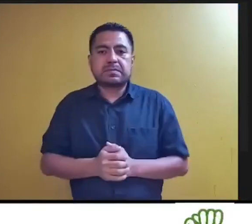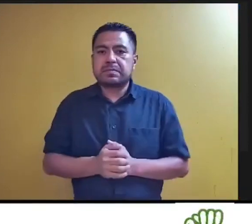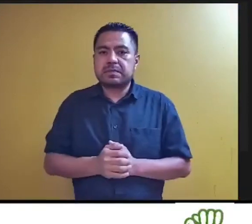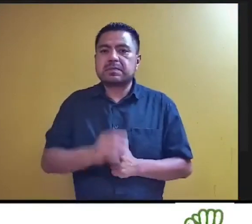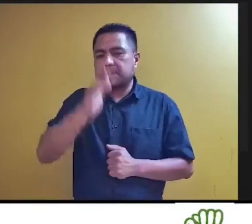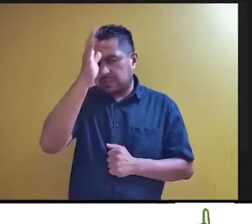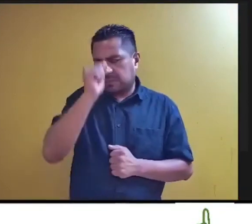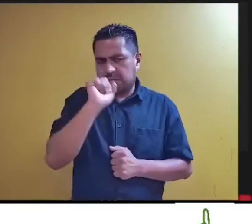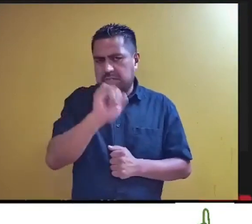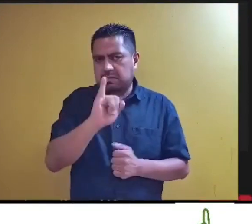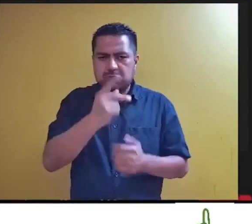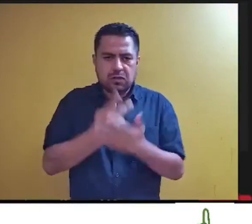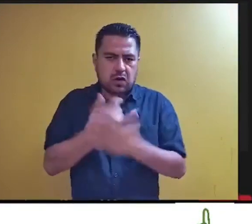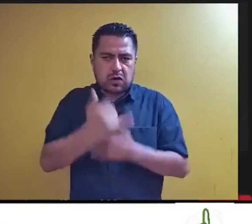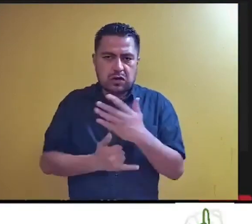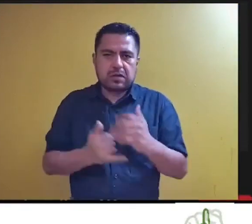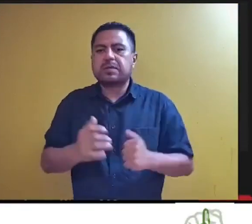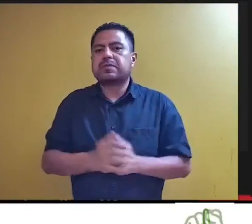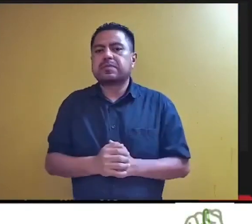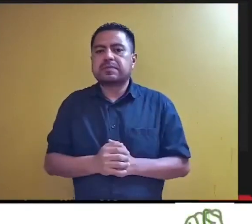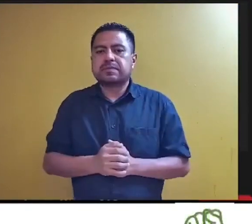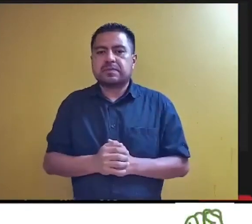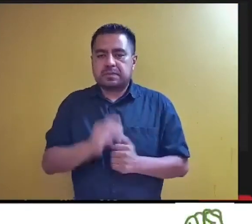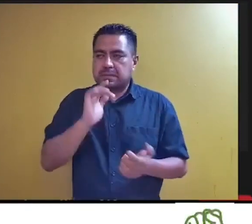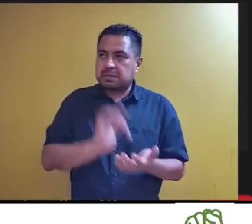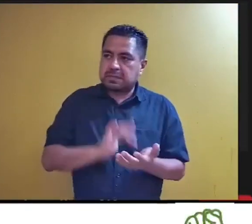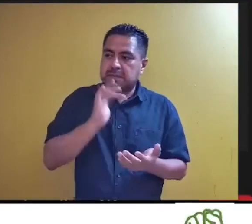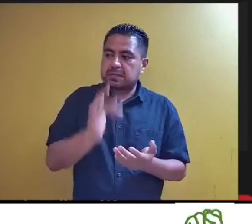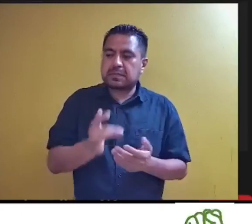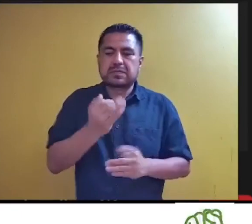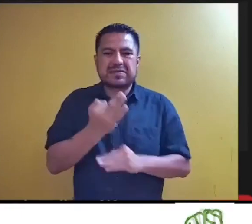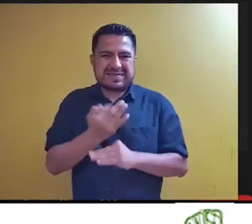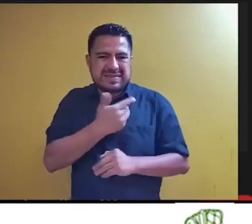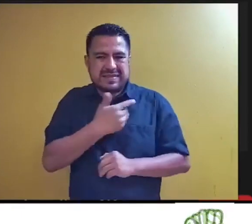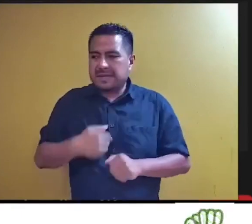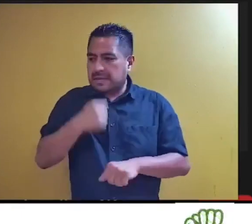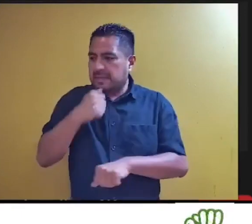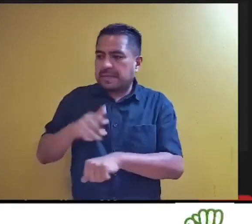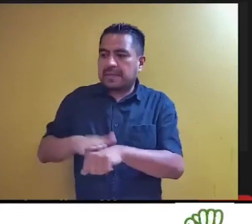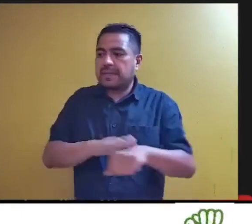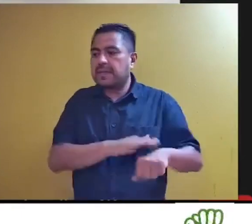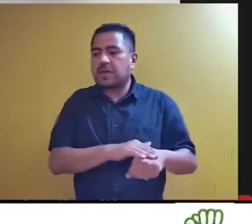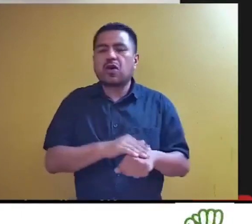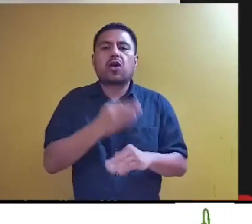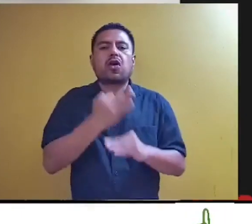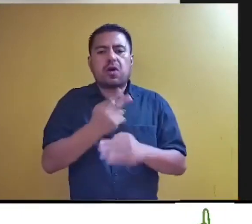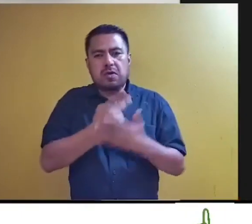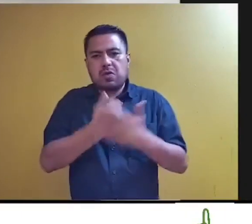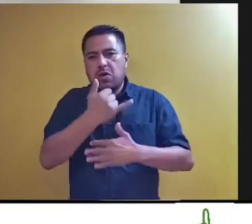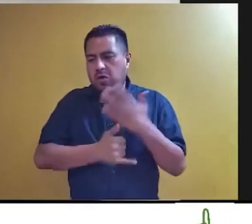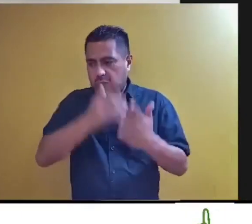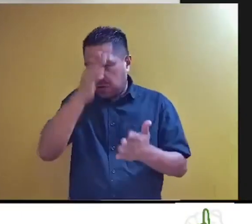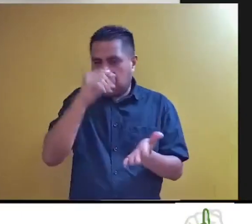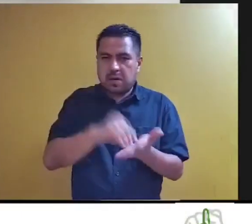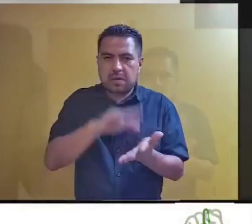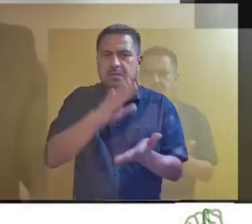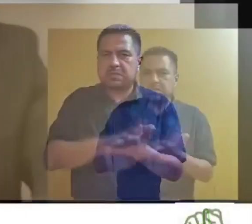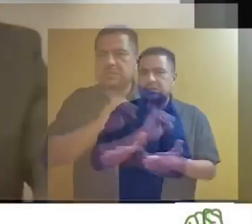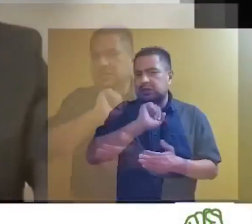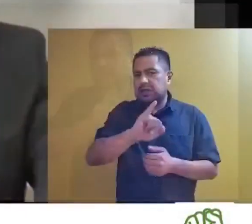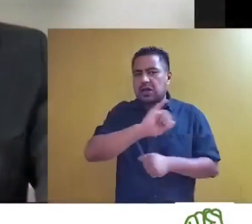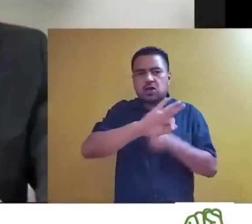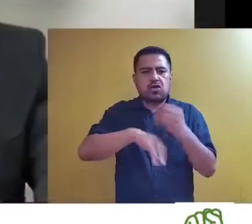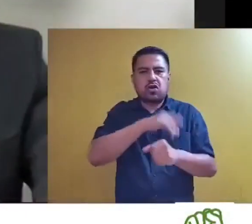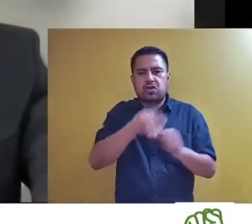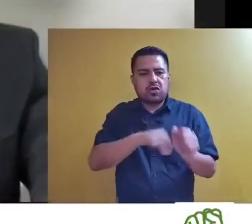A favor del proyecto. Gracias, magistrada, magistrada presidenta, magistradas, magistrado. El proyecto de acuerdo plenario fue aprobado por unanimidad